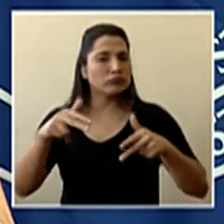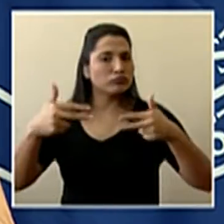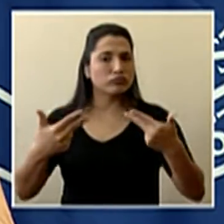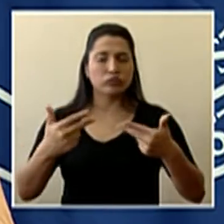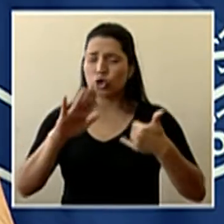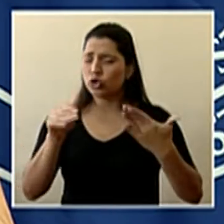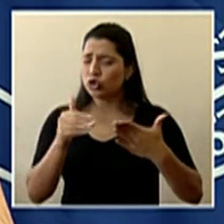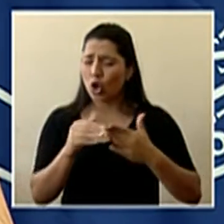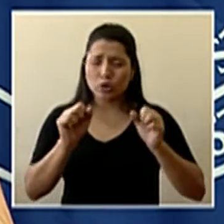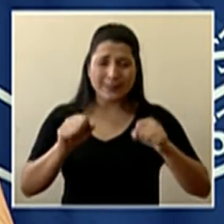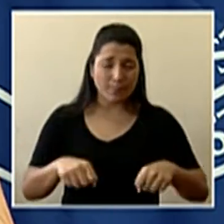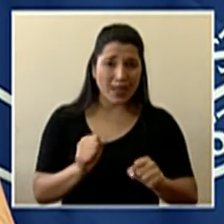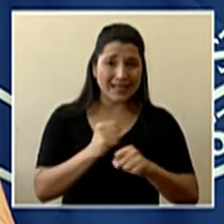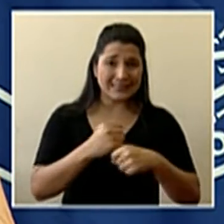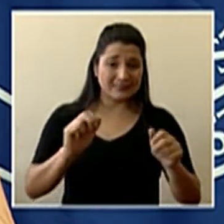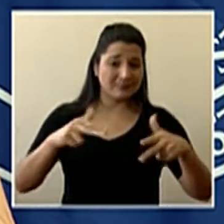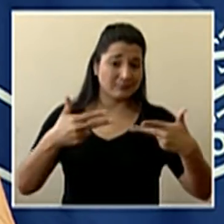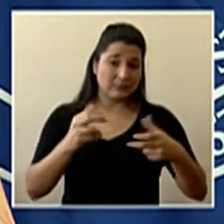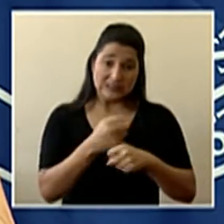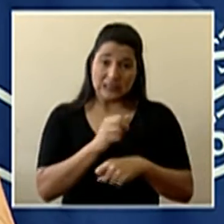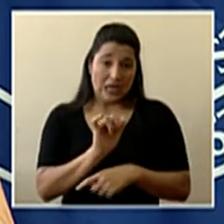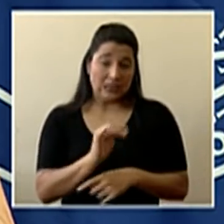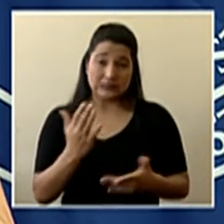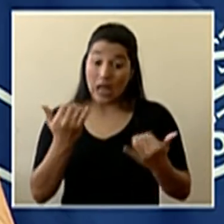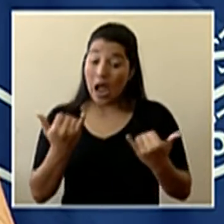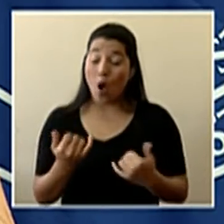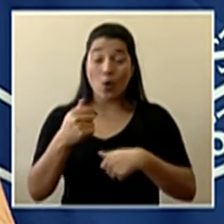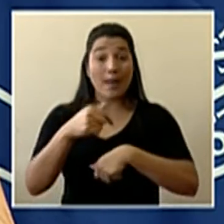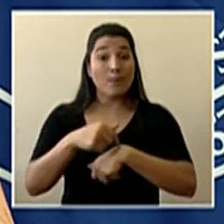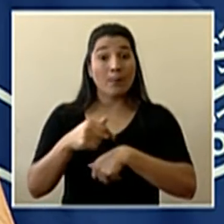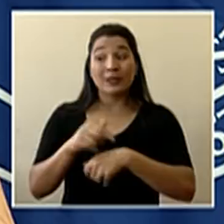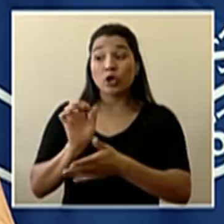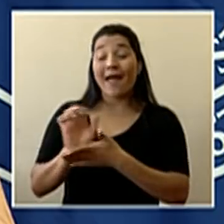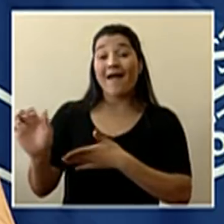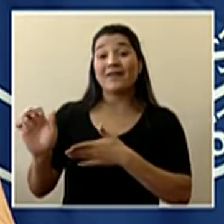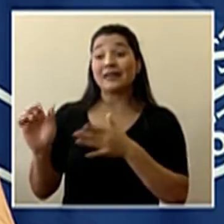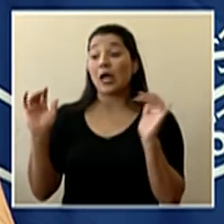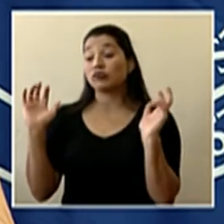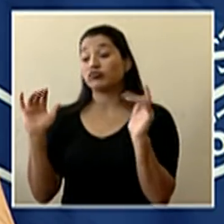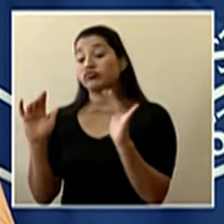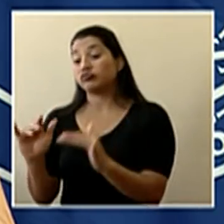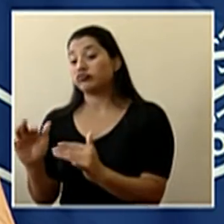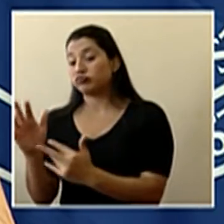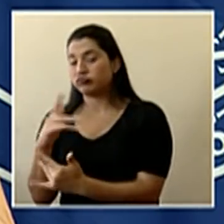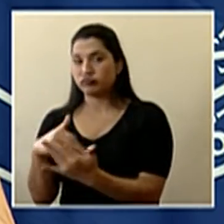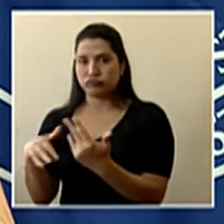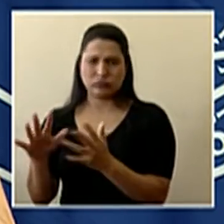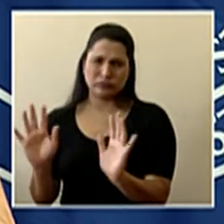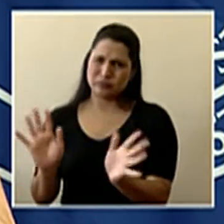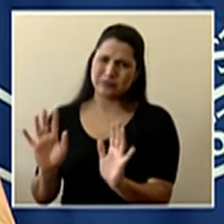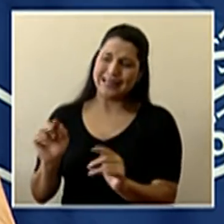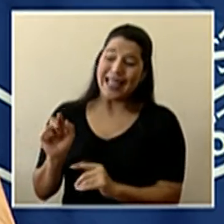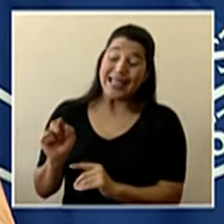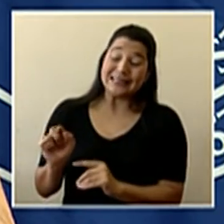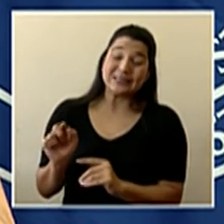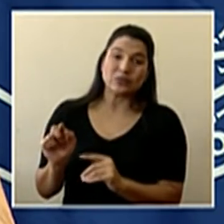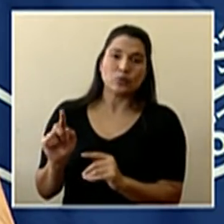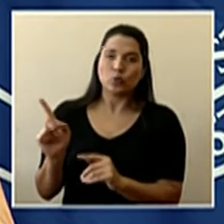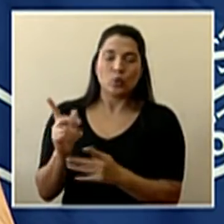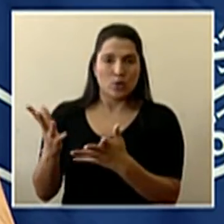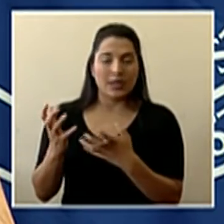se haga virtual. Es un momento en que la disminución de los aforos, de las conglomeraciones de personas cobra un particular